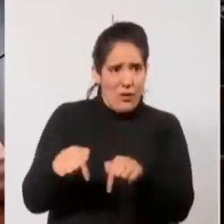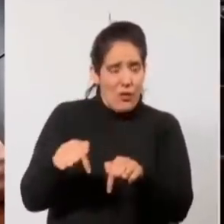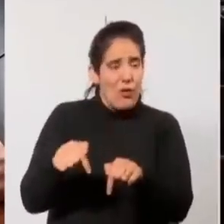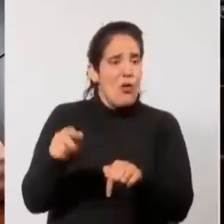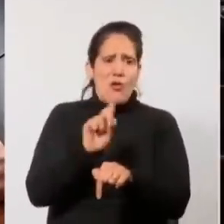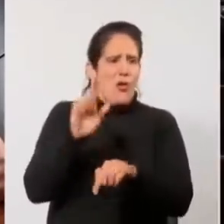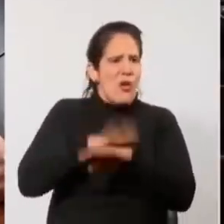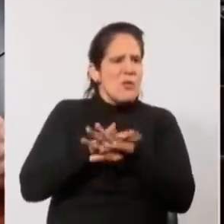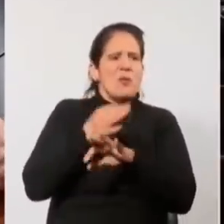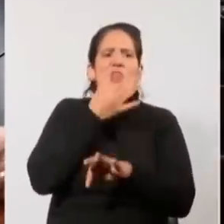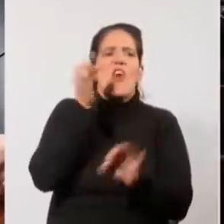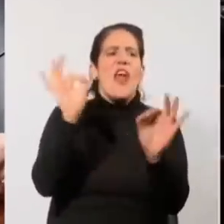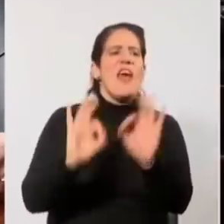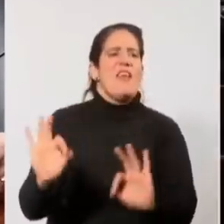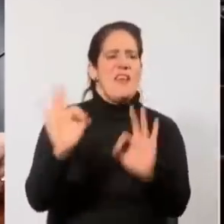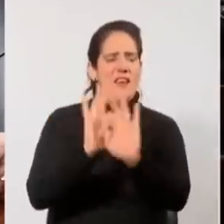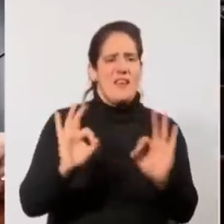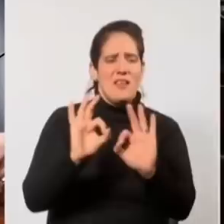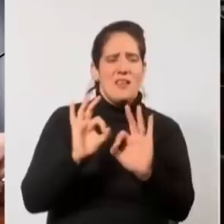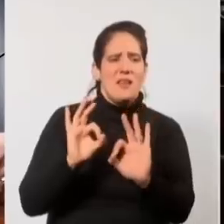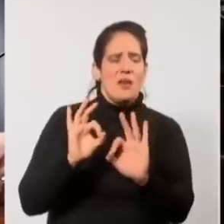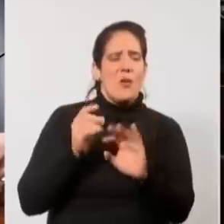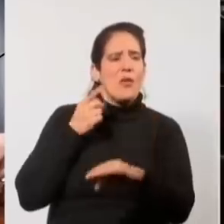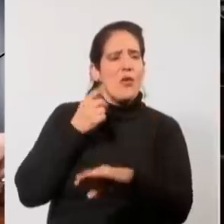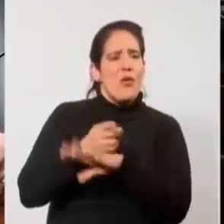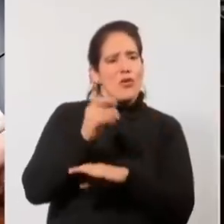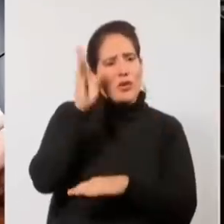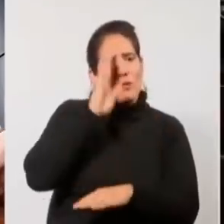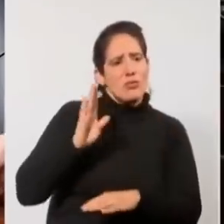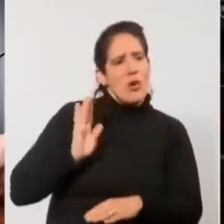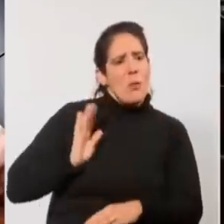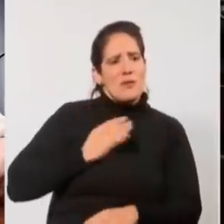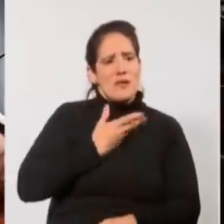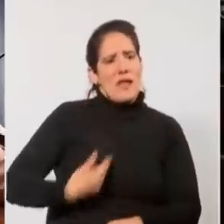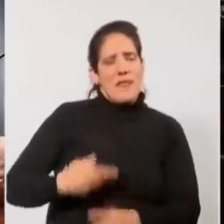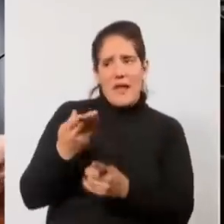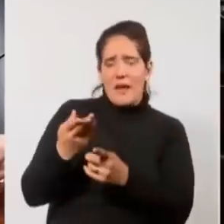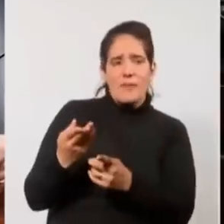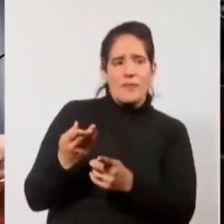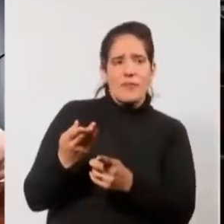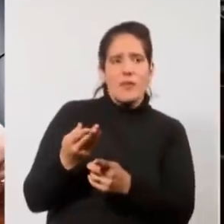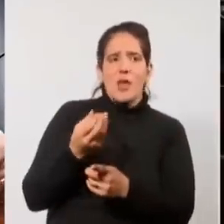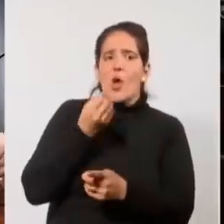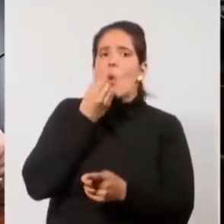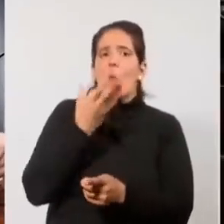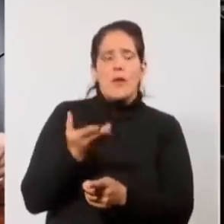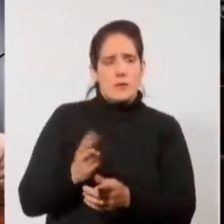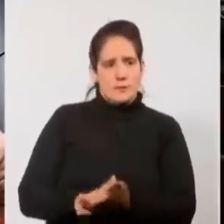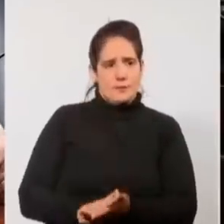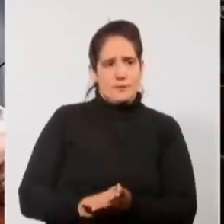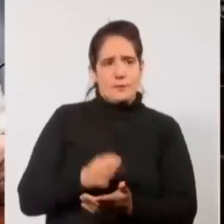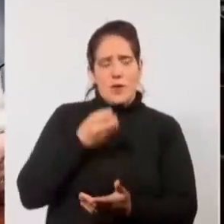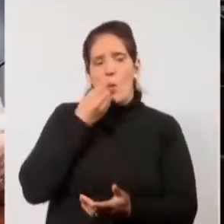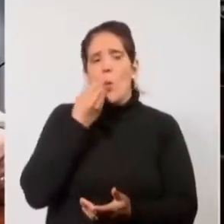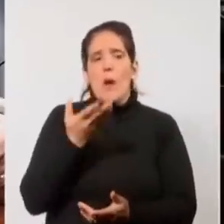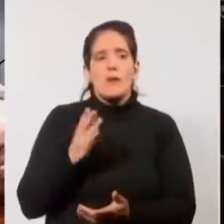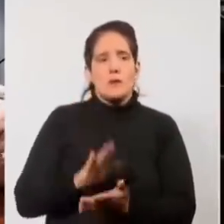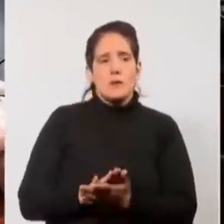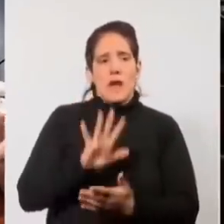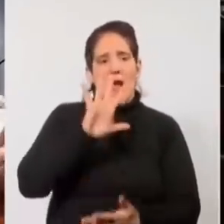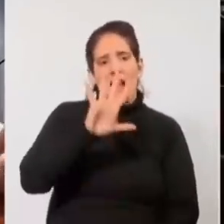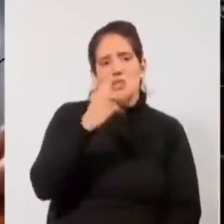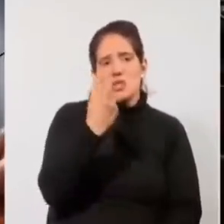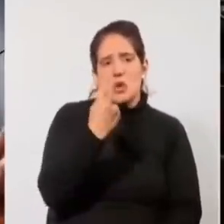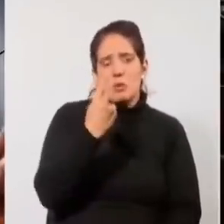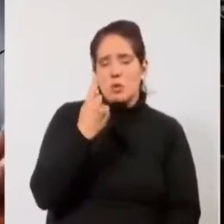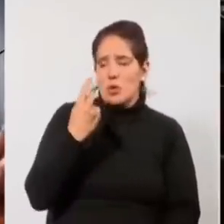ese momento cuando el golpe de Estado contra Dilma Rousseff? ¿Cuántas veces abrieron la boca cuando Añez, que a los 5 minutos